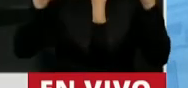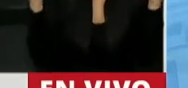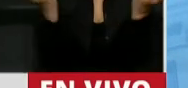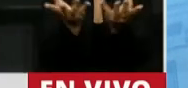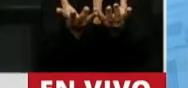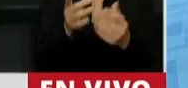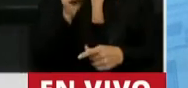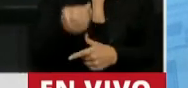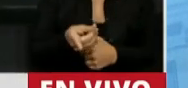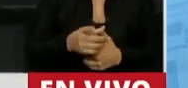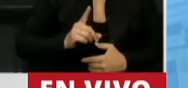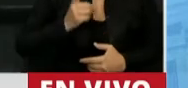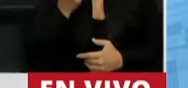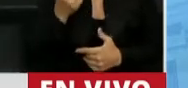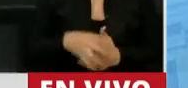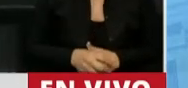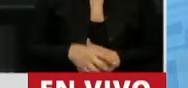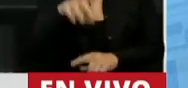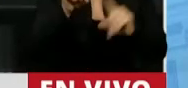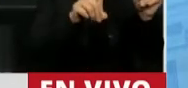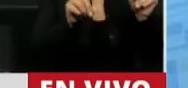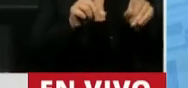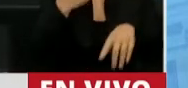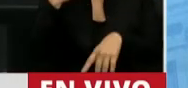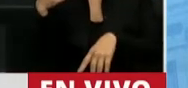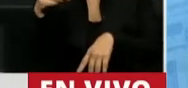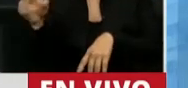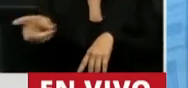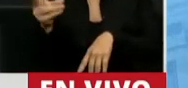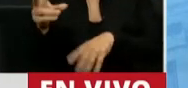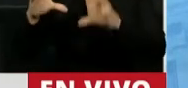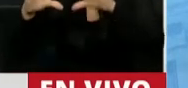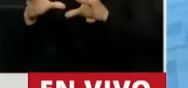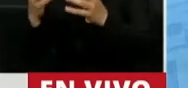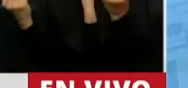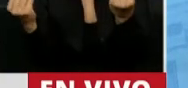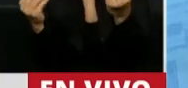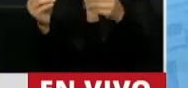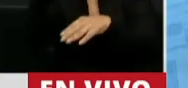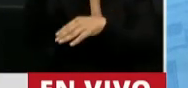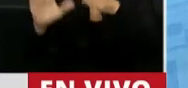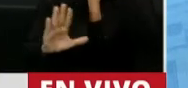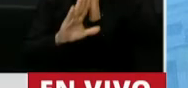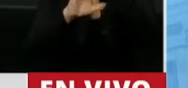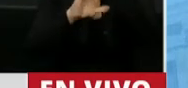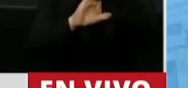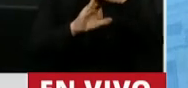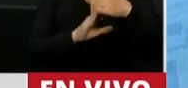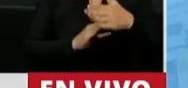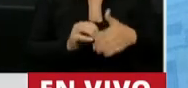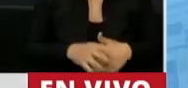planeta. Algunos pocos menosprecian al fútbol porque presuntamente el protagonista es